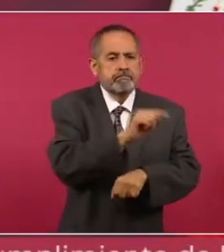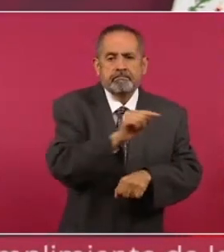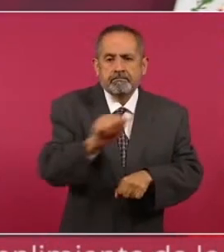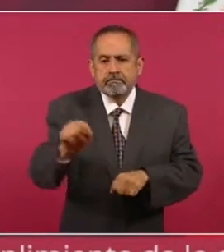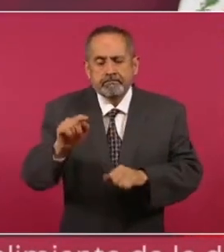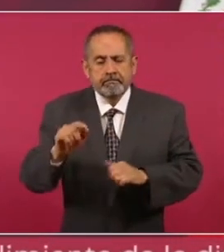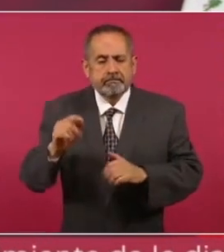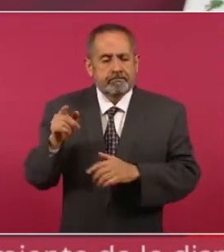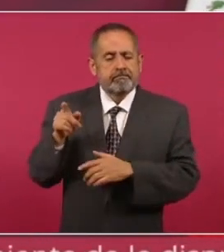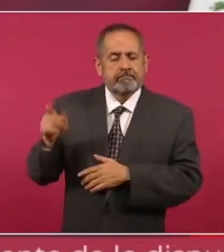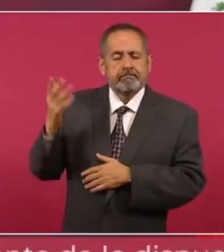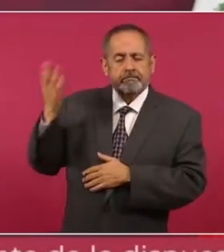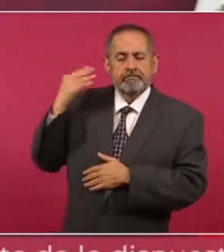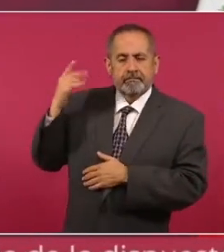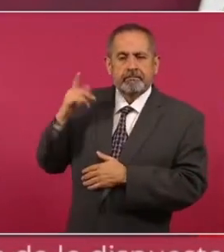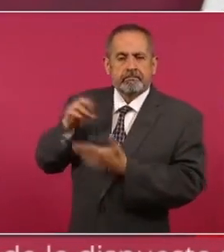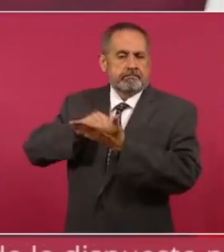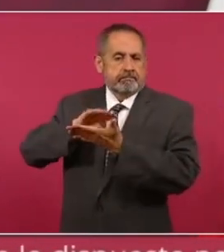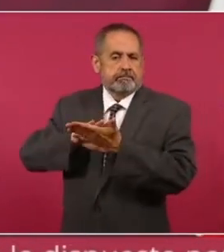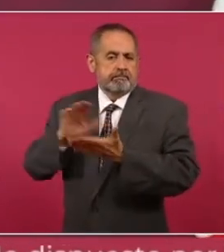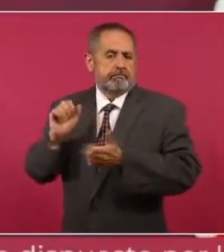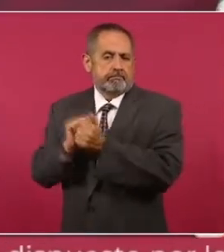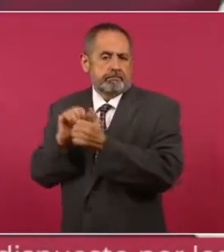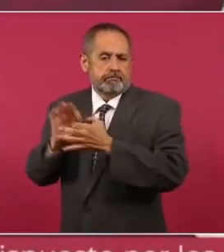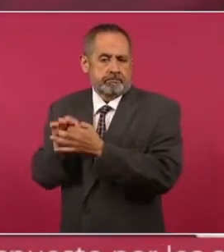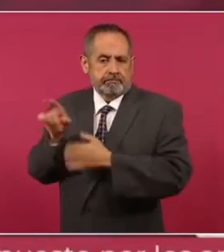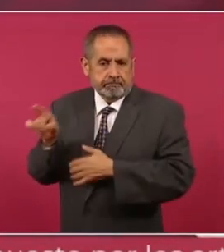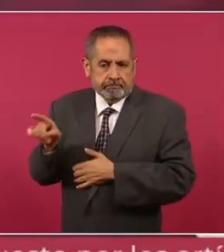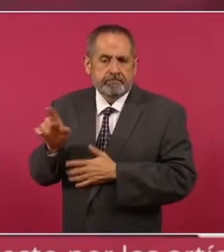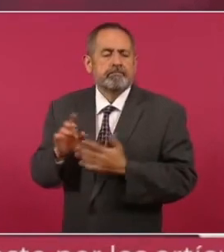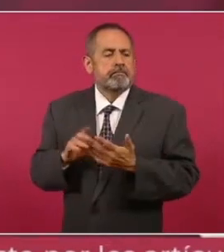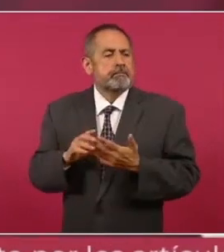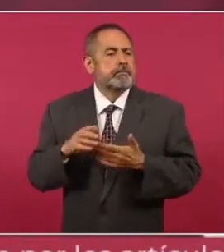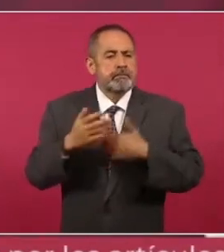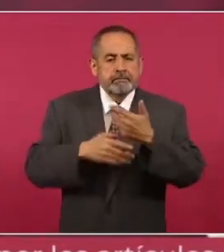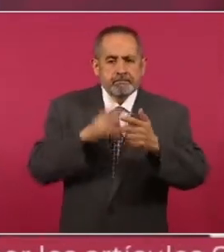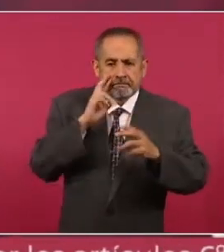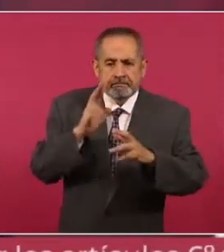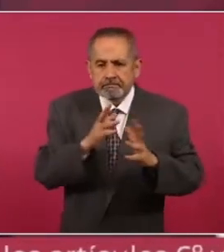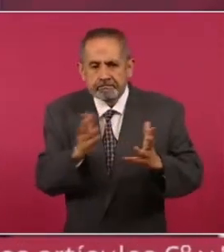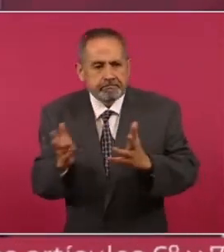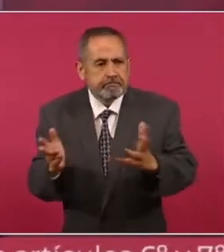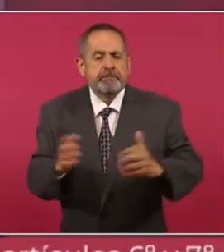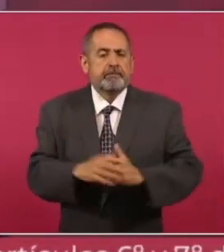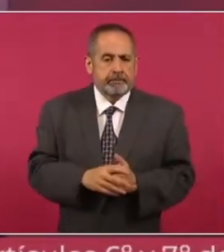compromisos que habían sido agendados con anterioridad y en este caso que estemos al